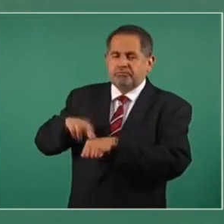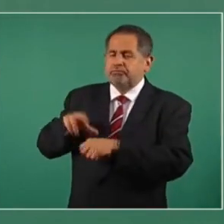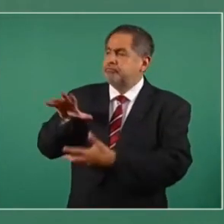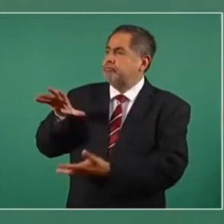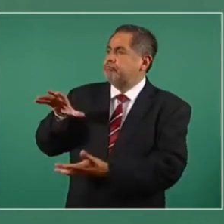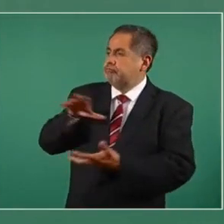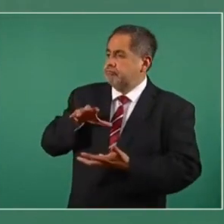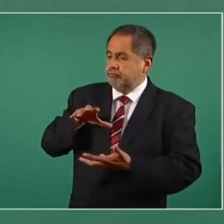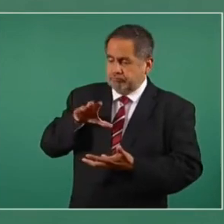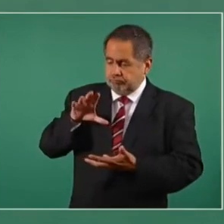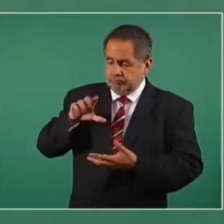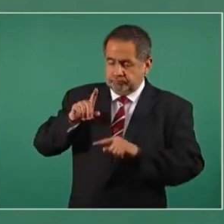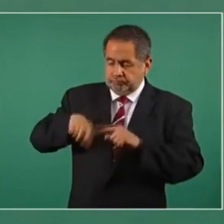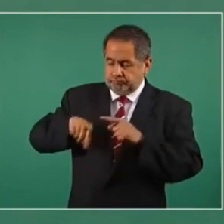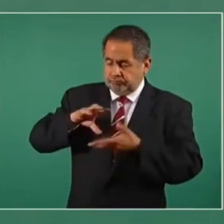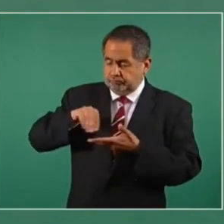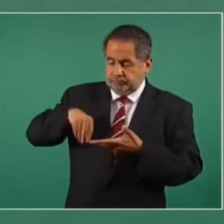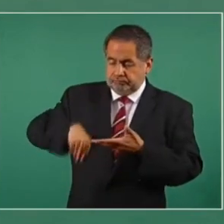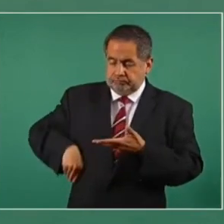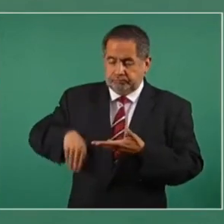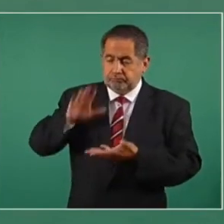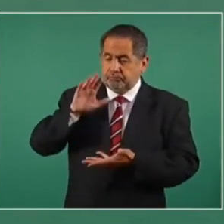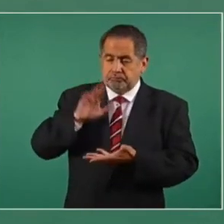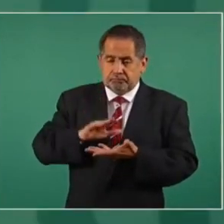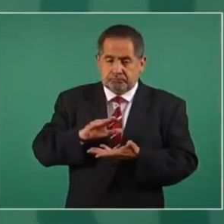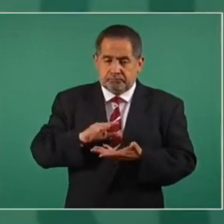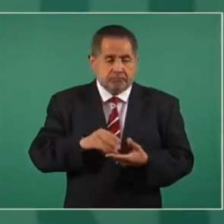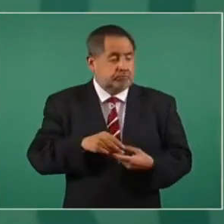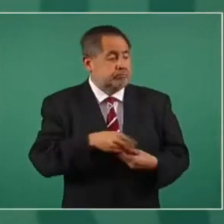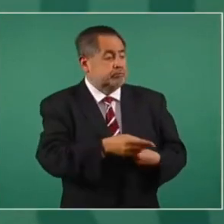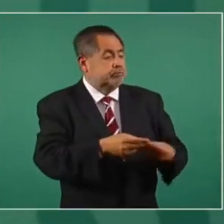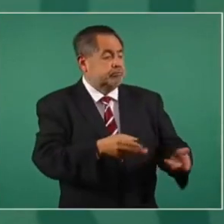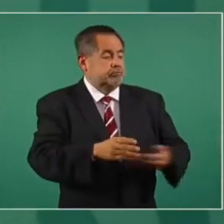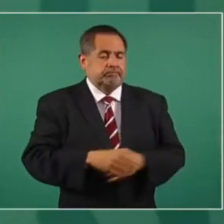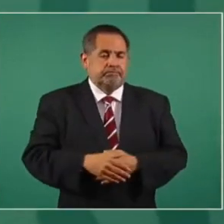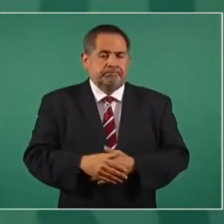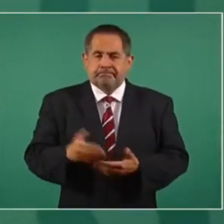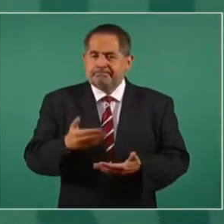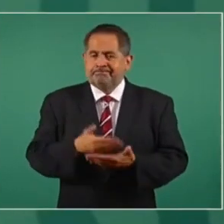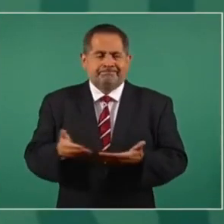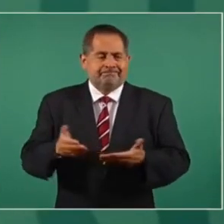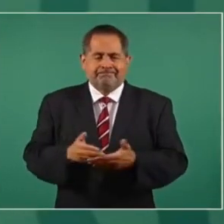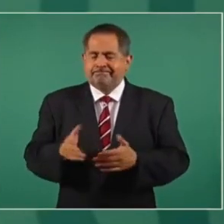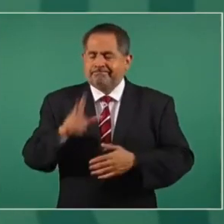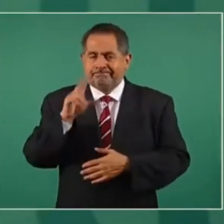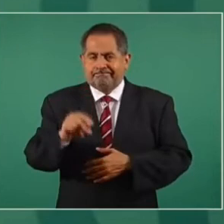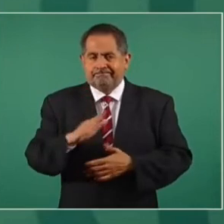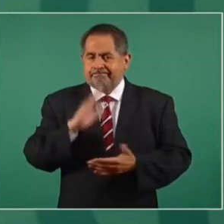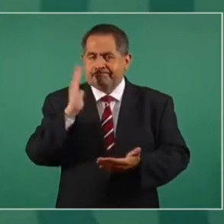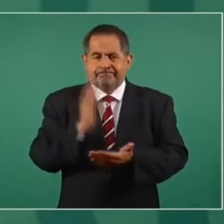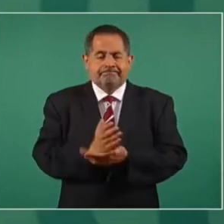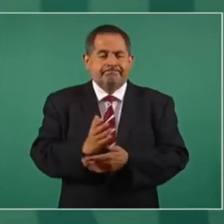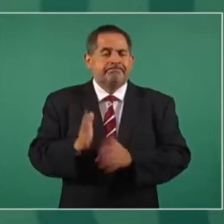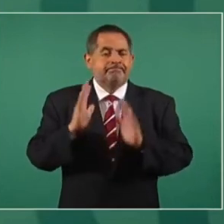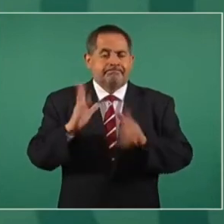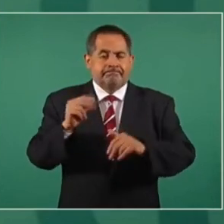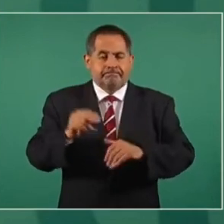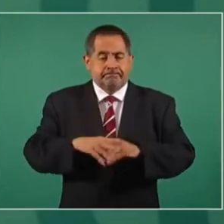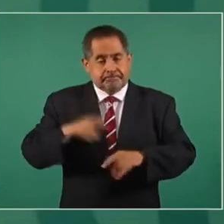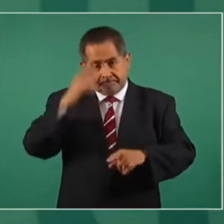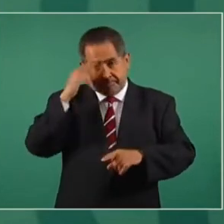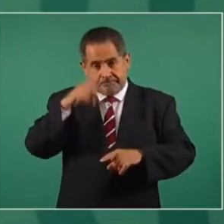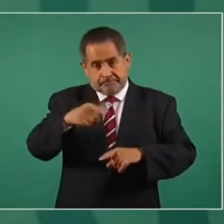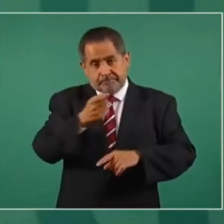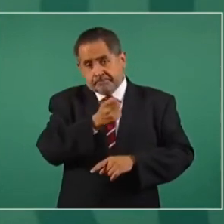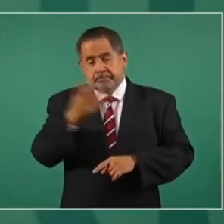piquete de ojo. Entonces ahora ya no. Es como lo que está sucediendo ahora que están terminando